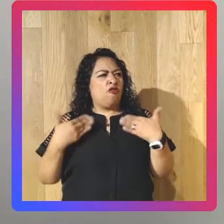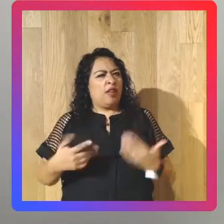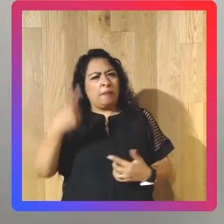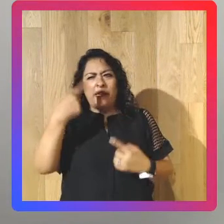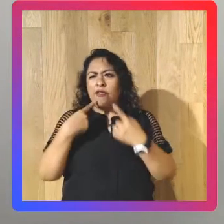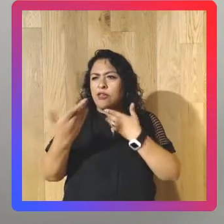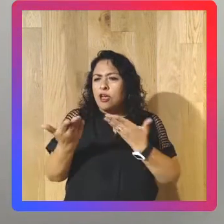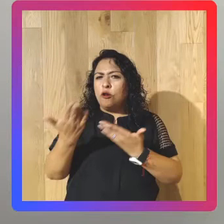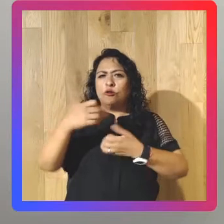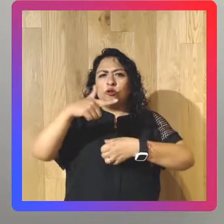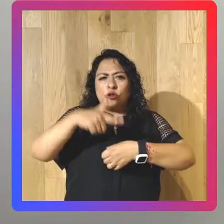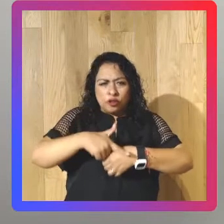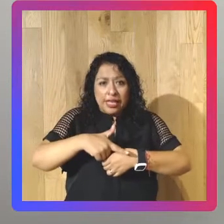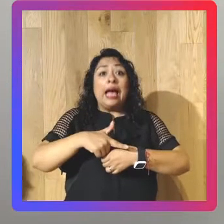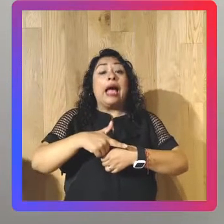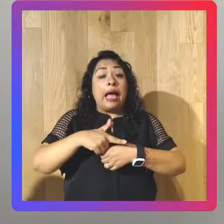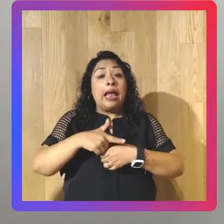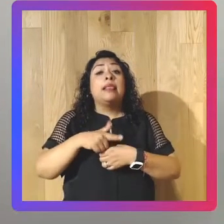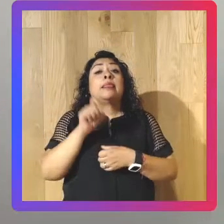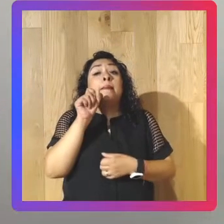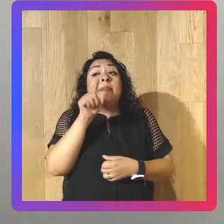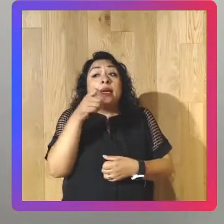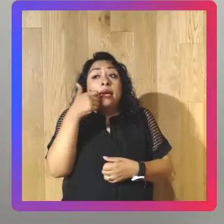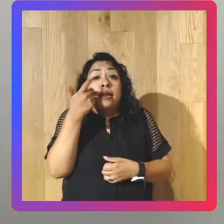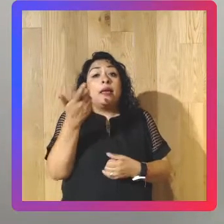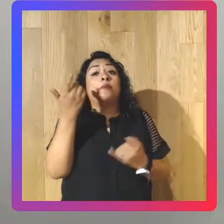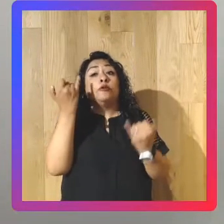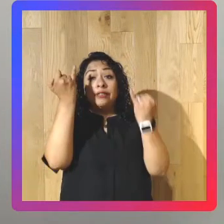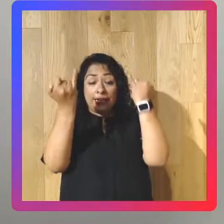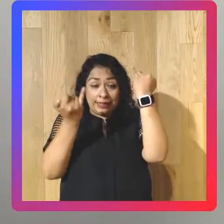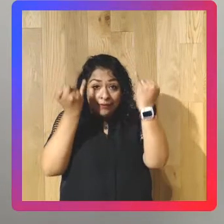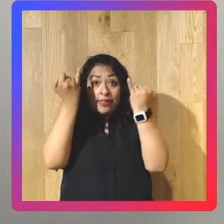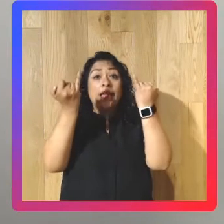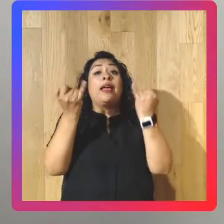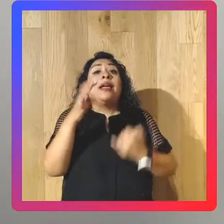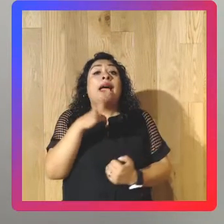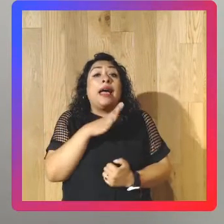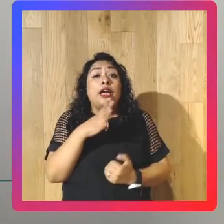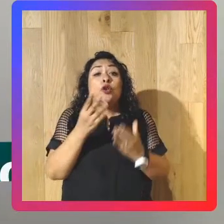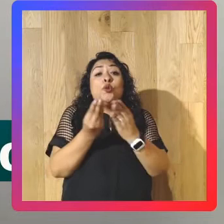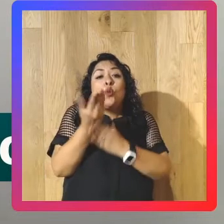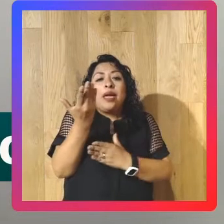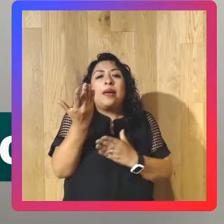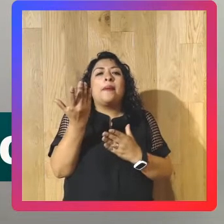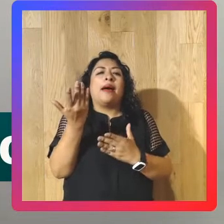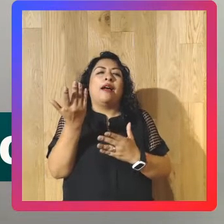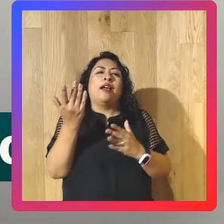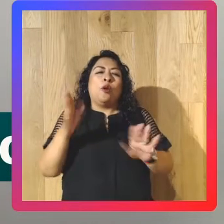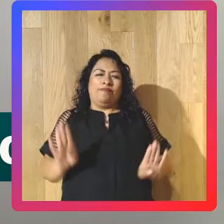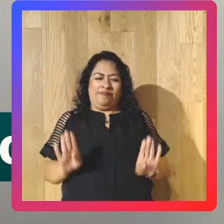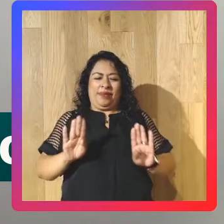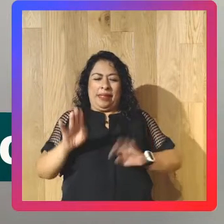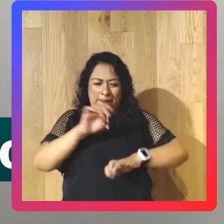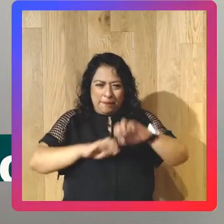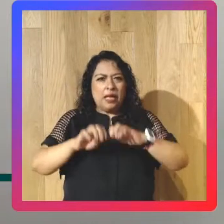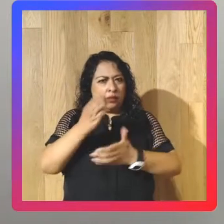un diálogo social constructivo y apostemos por la creatividad de contar con nuevas formas de empresa e incluso